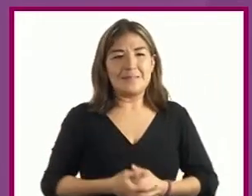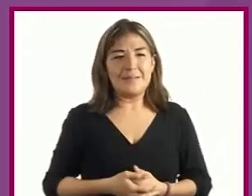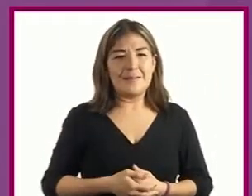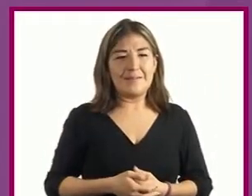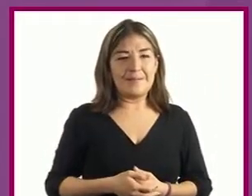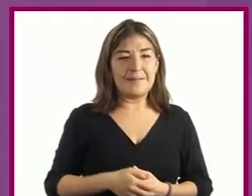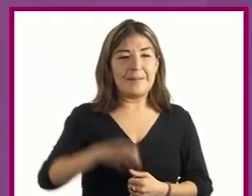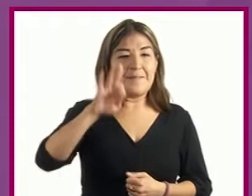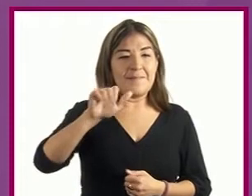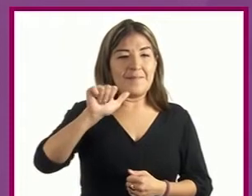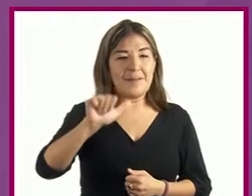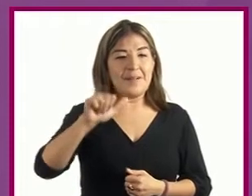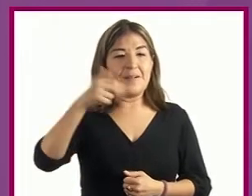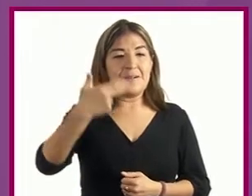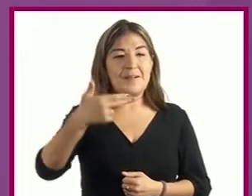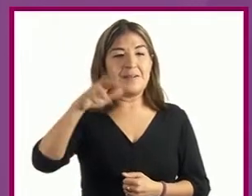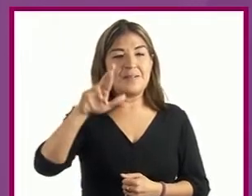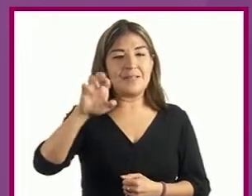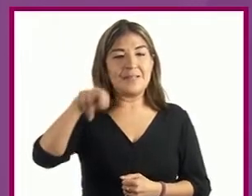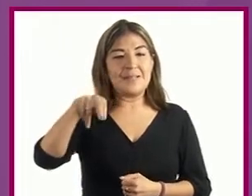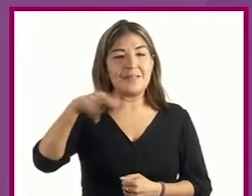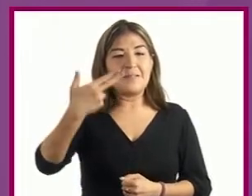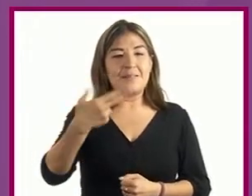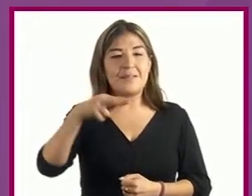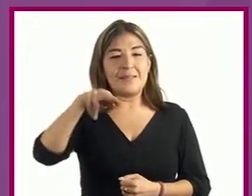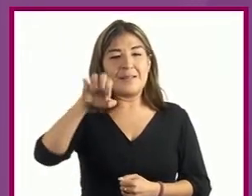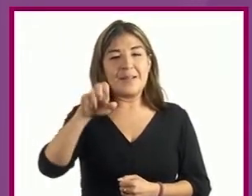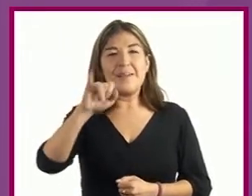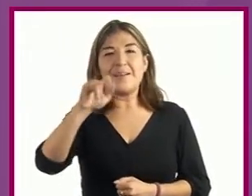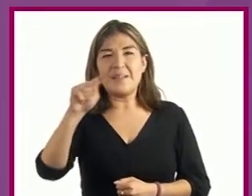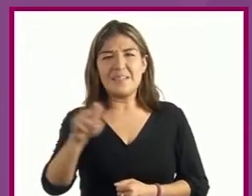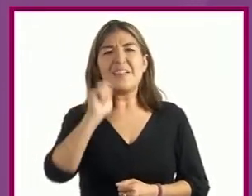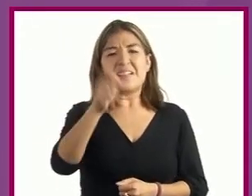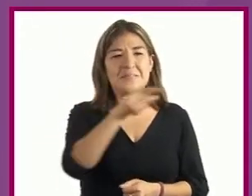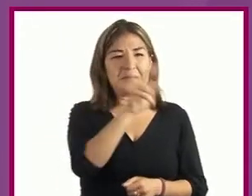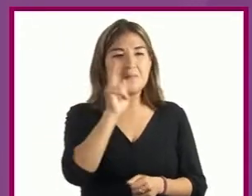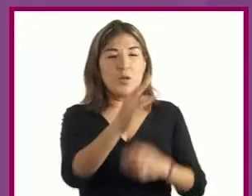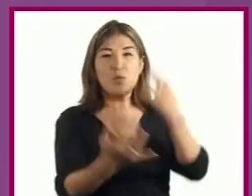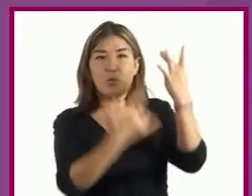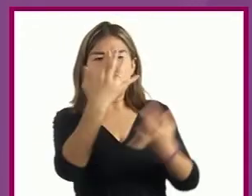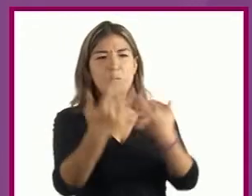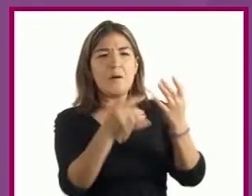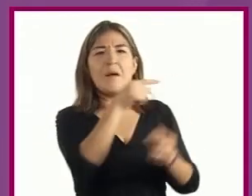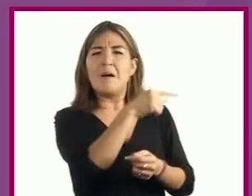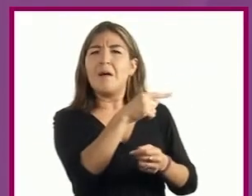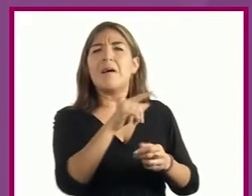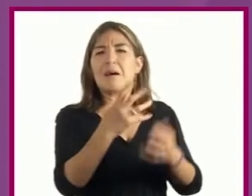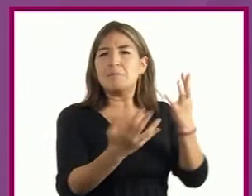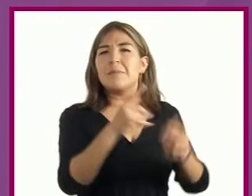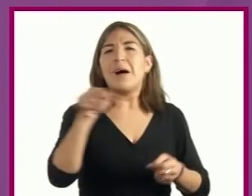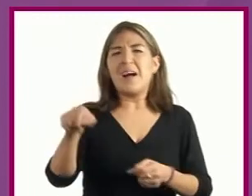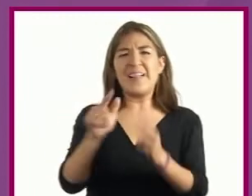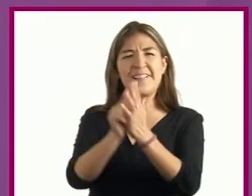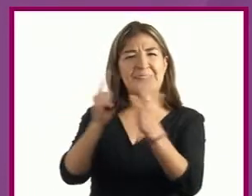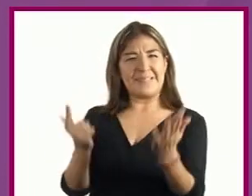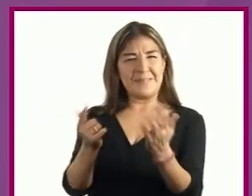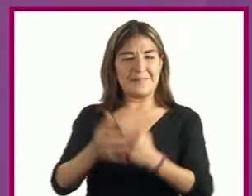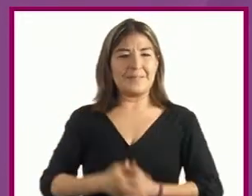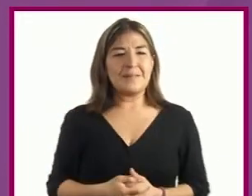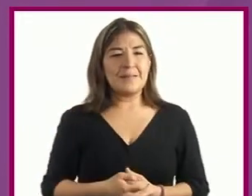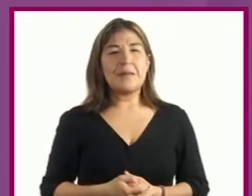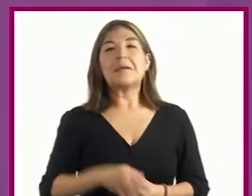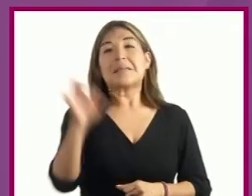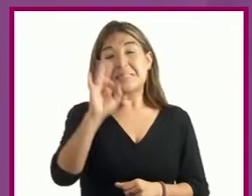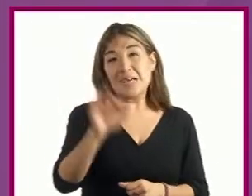Fahrenheit 451, en donde los bomberos, en lugar de apagar fuegos, queman libros. Es probable